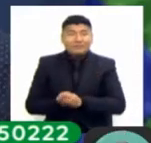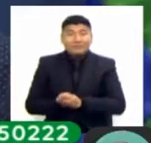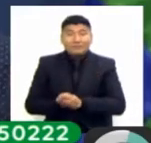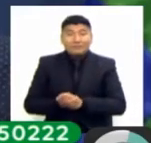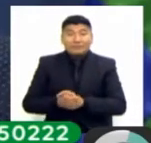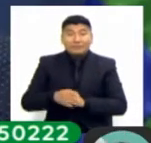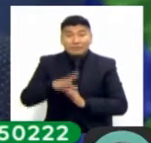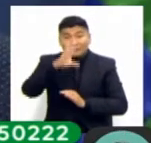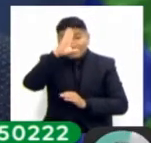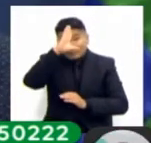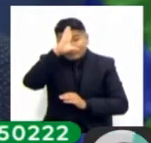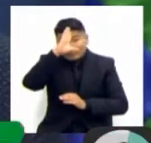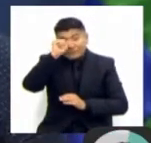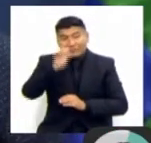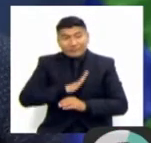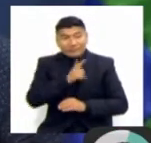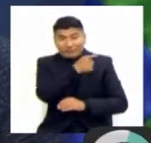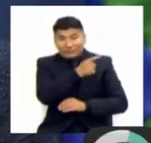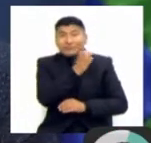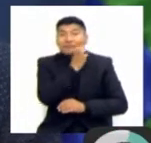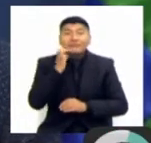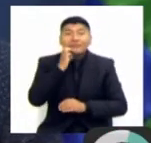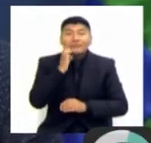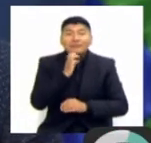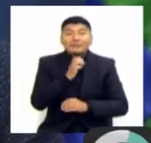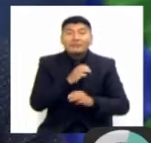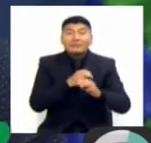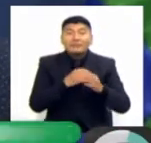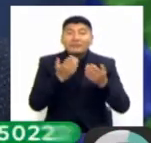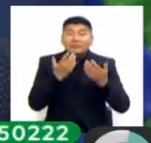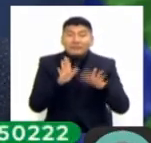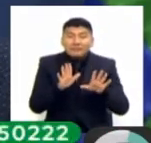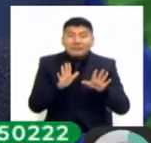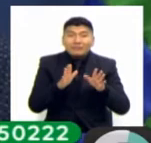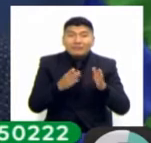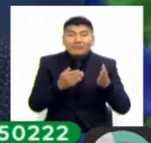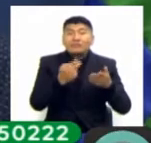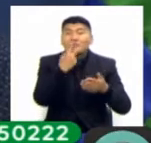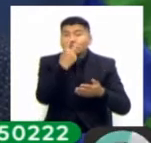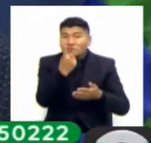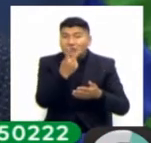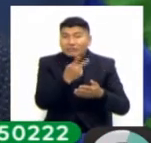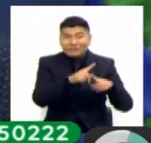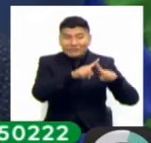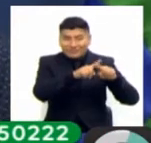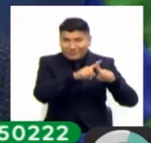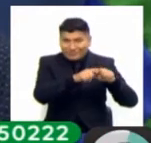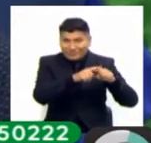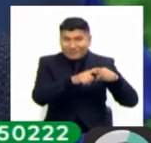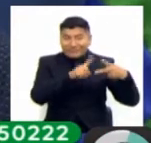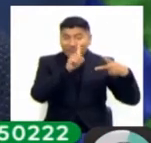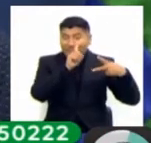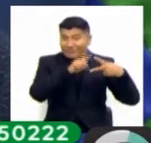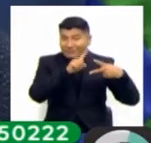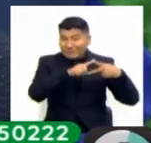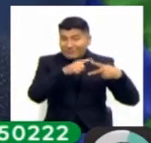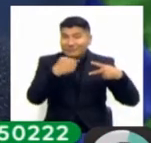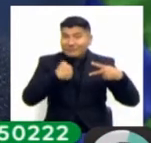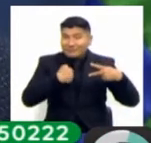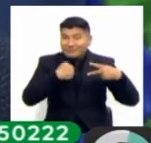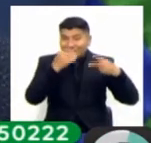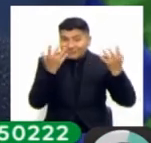El señor Mesa, ayer en su respuesta, planteó dos condiciones, ¿no? Dijo que tenía que